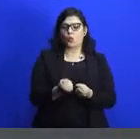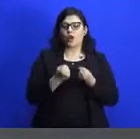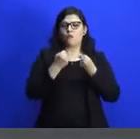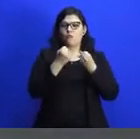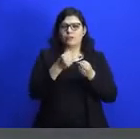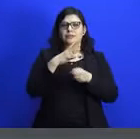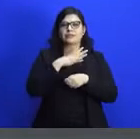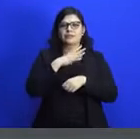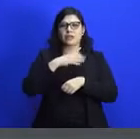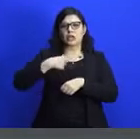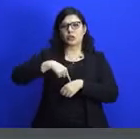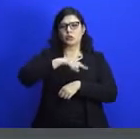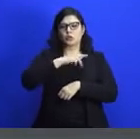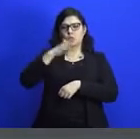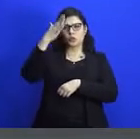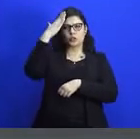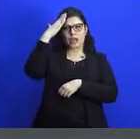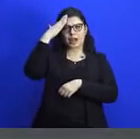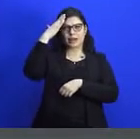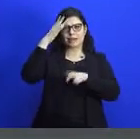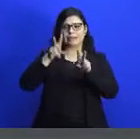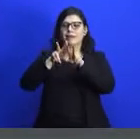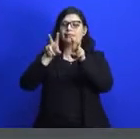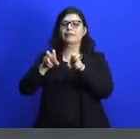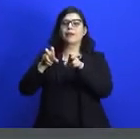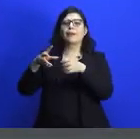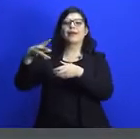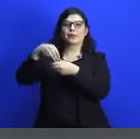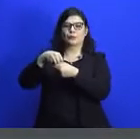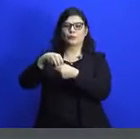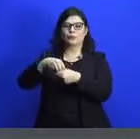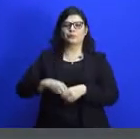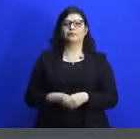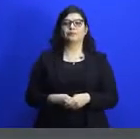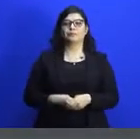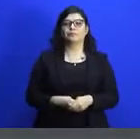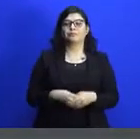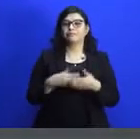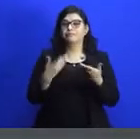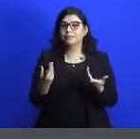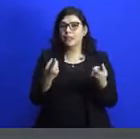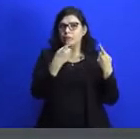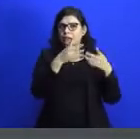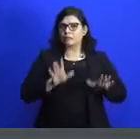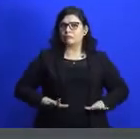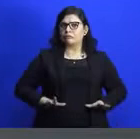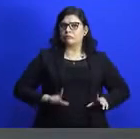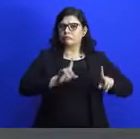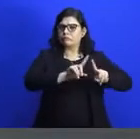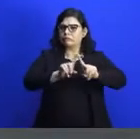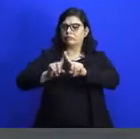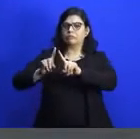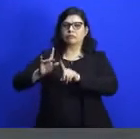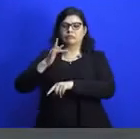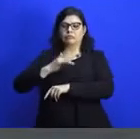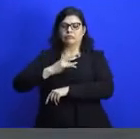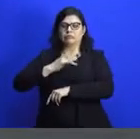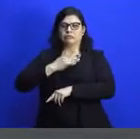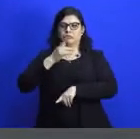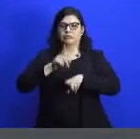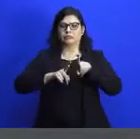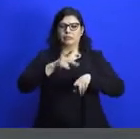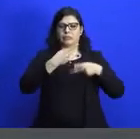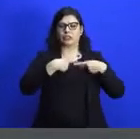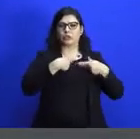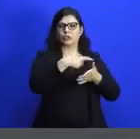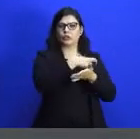hace líderes en el mercado en temas de inclusión. La diversidad nos hace más sensibles a las necesidades de nuestros